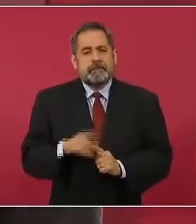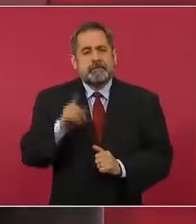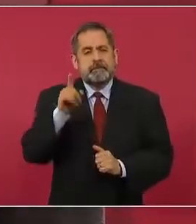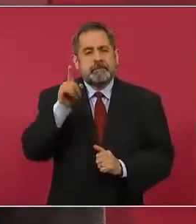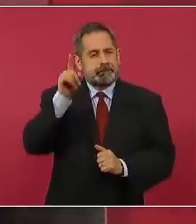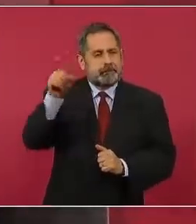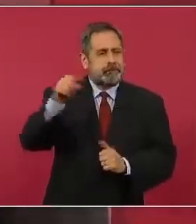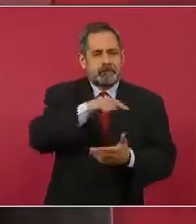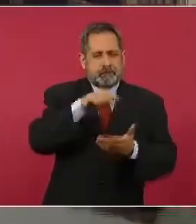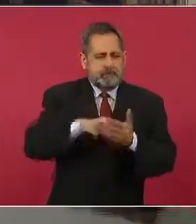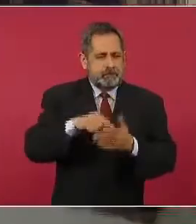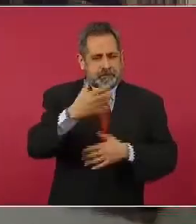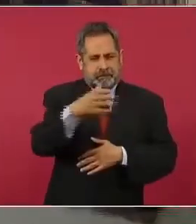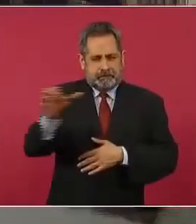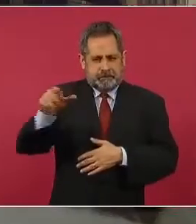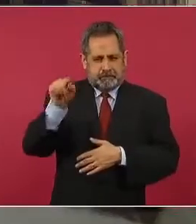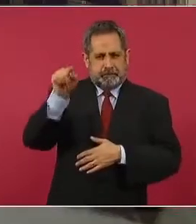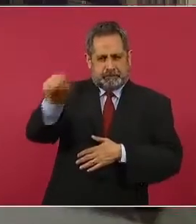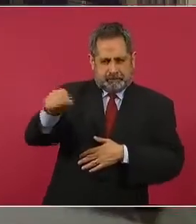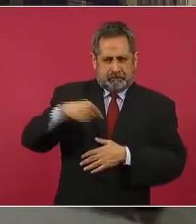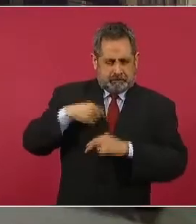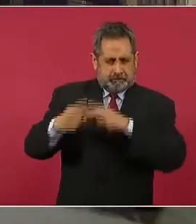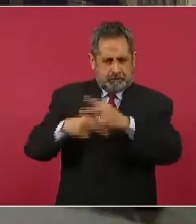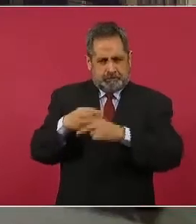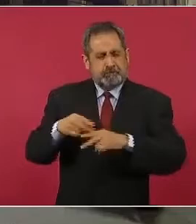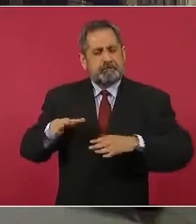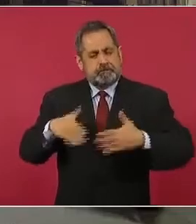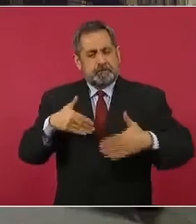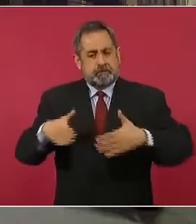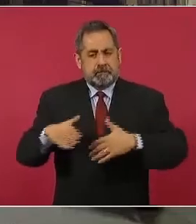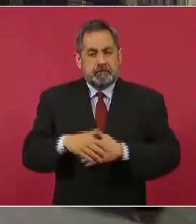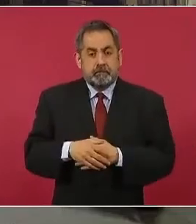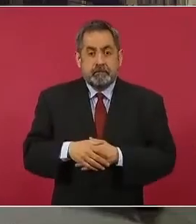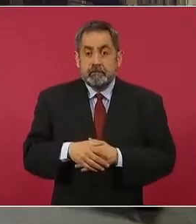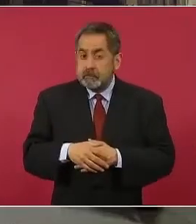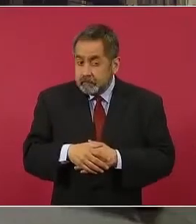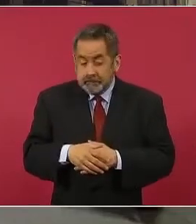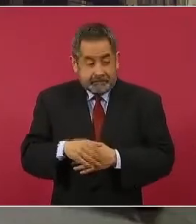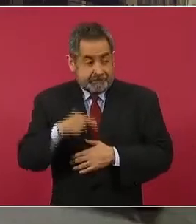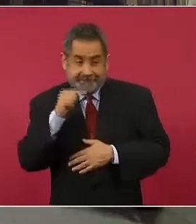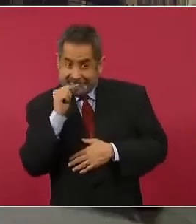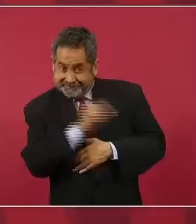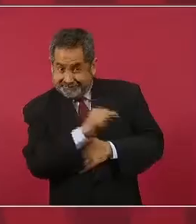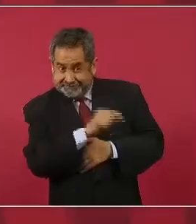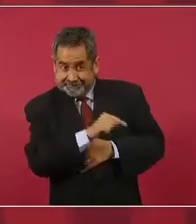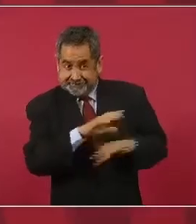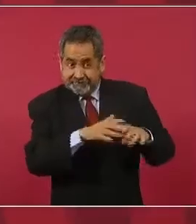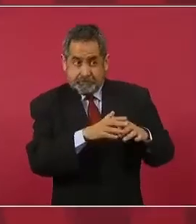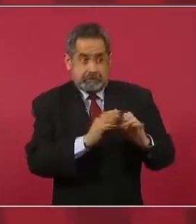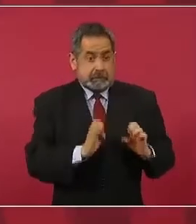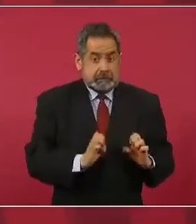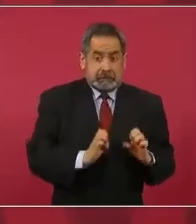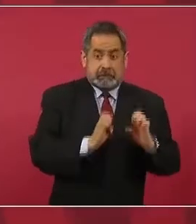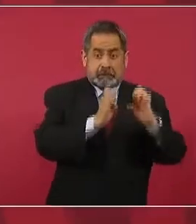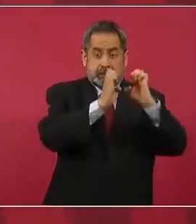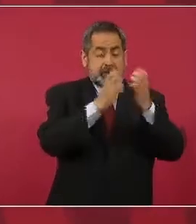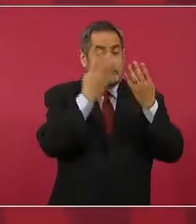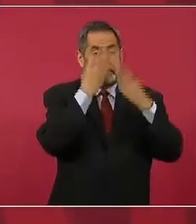Desde que empecé a ir, porque me recomendaron los médicos que camine 20,